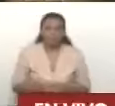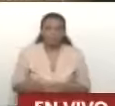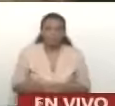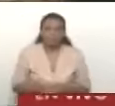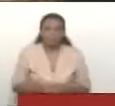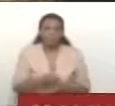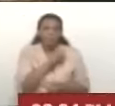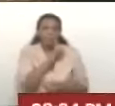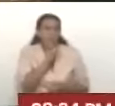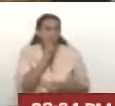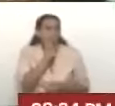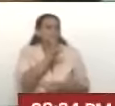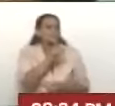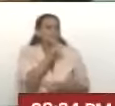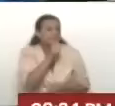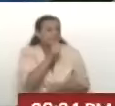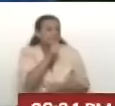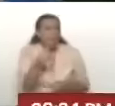Llámese como se llame,